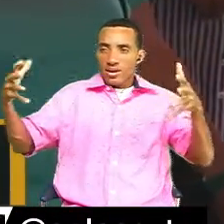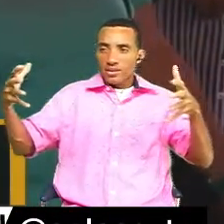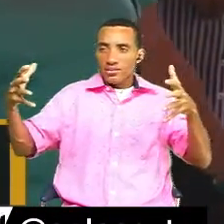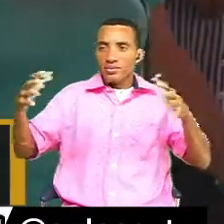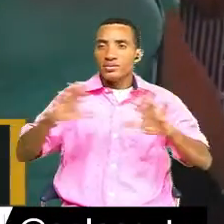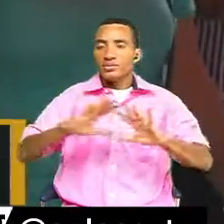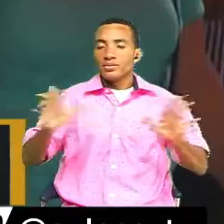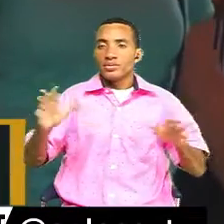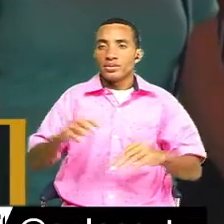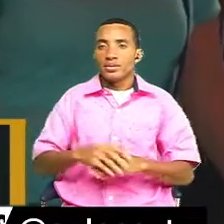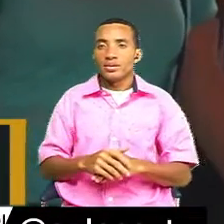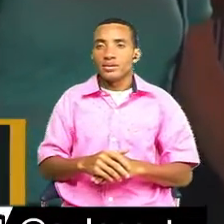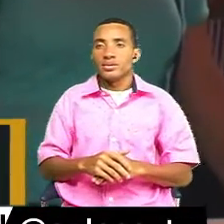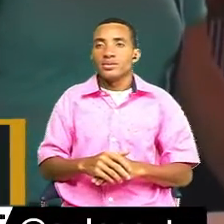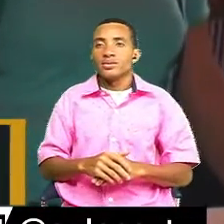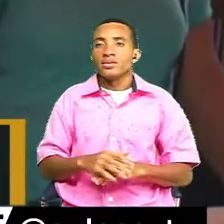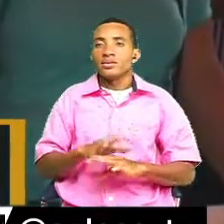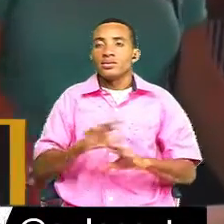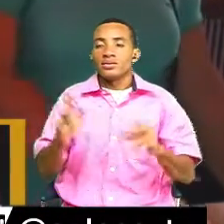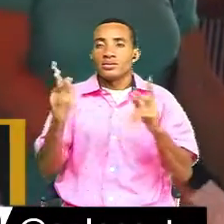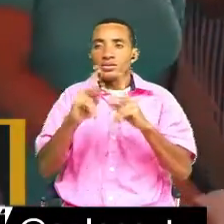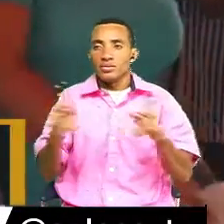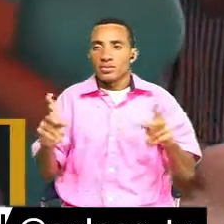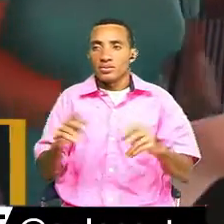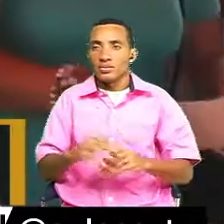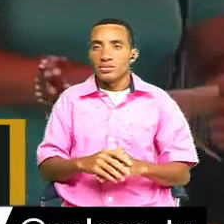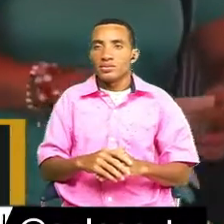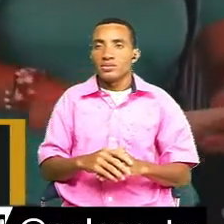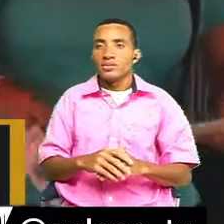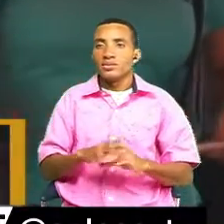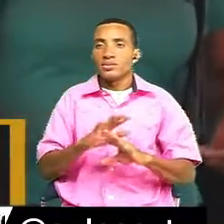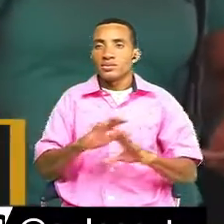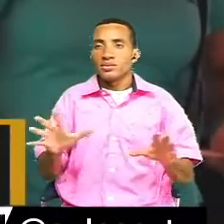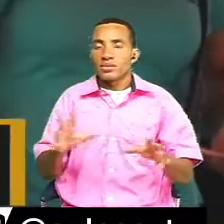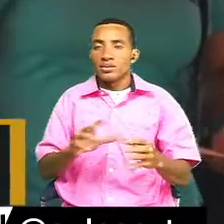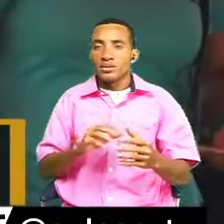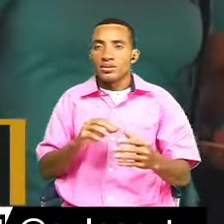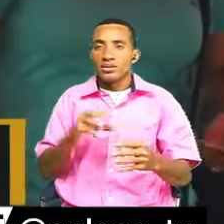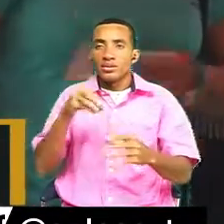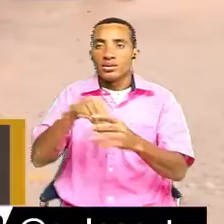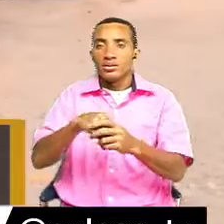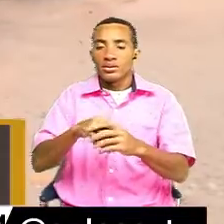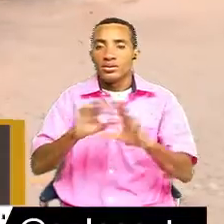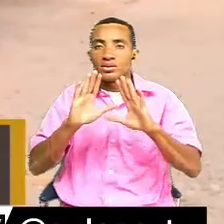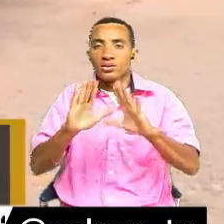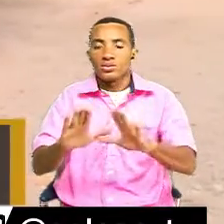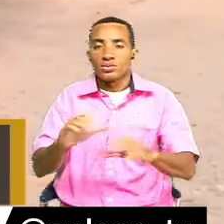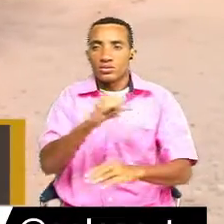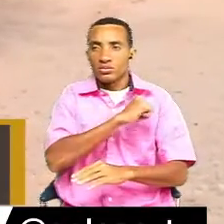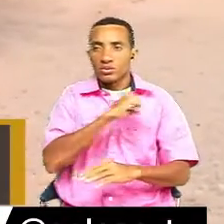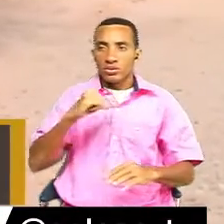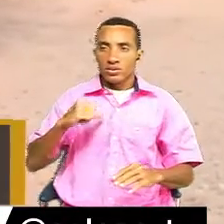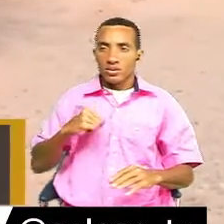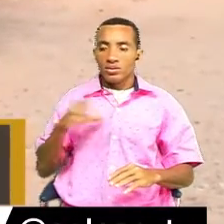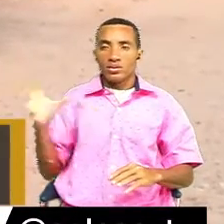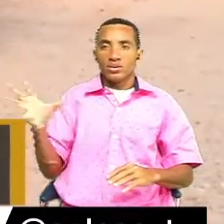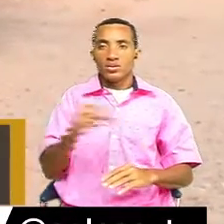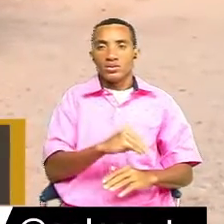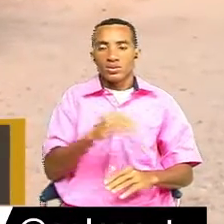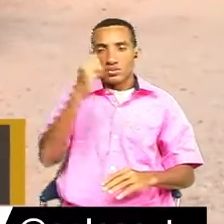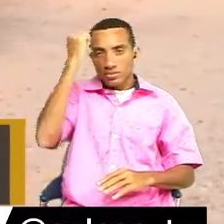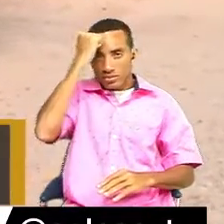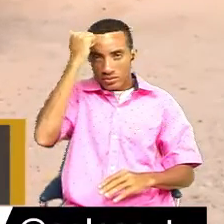funcionar única y exclusivamente con personal de índole privado. O sea, tanto los administrativos como los docentes son del